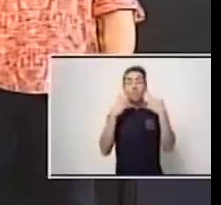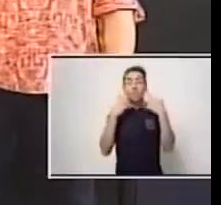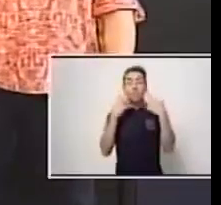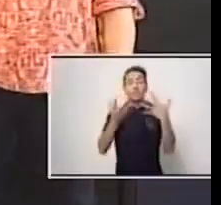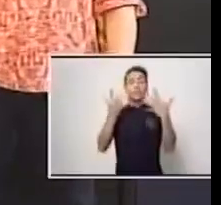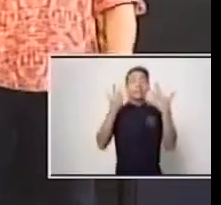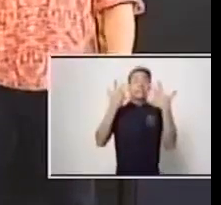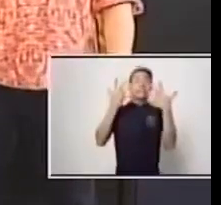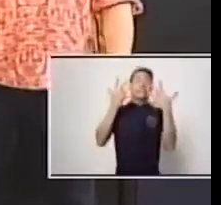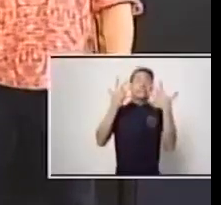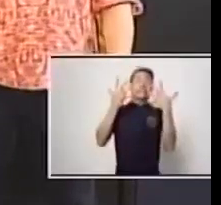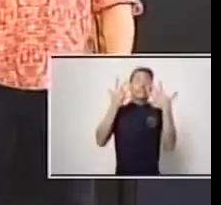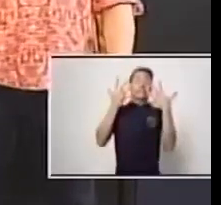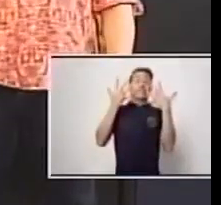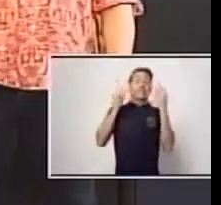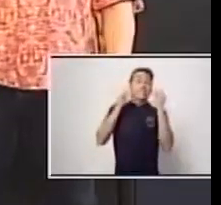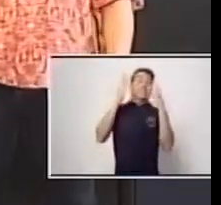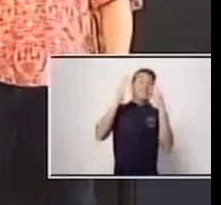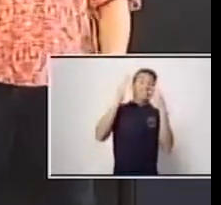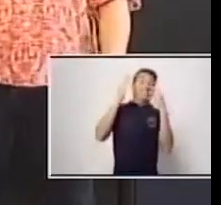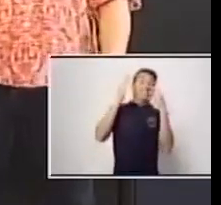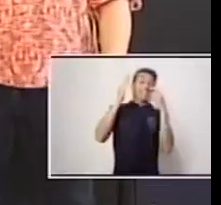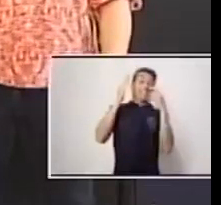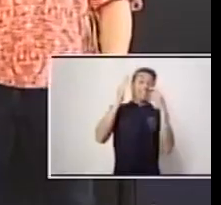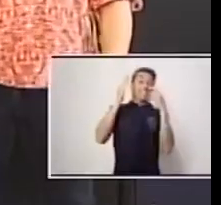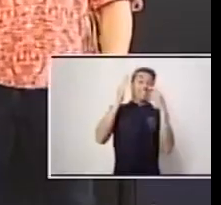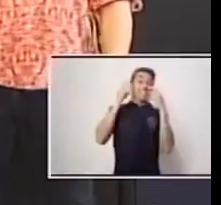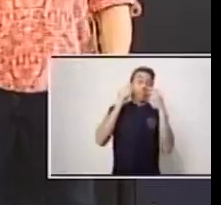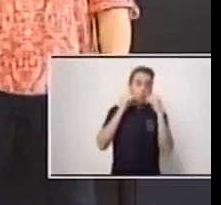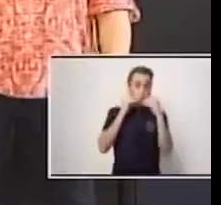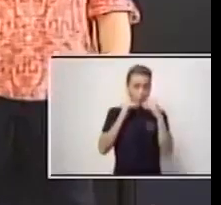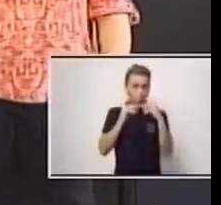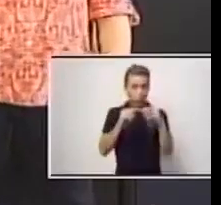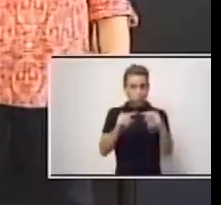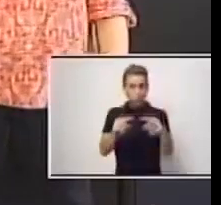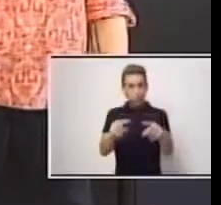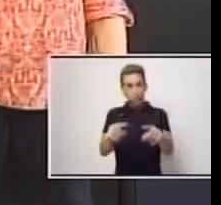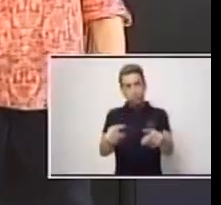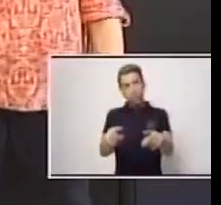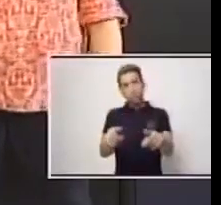Más, más. Un poquito más. Exhalo.